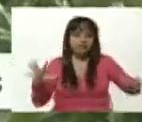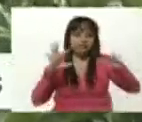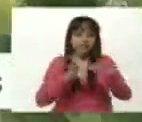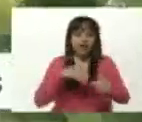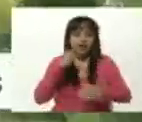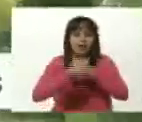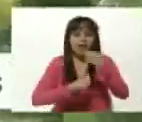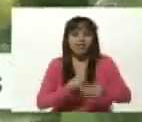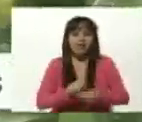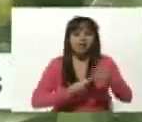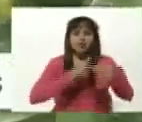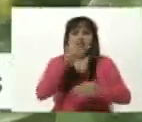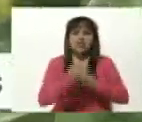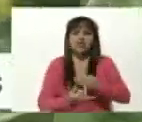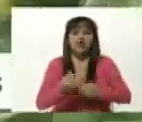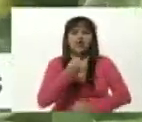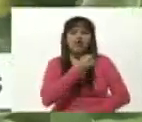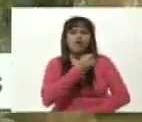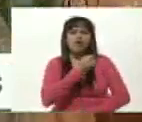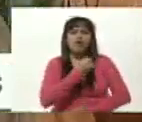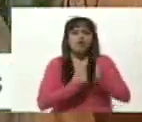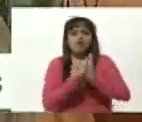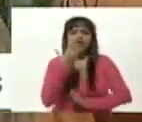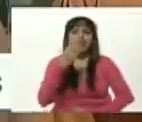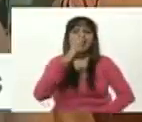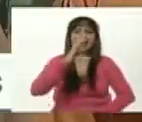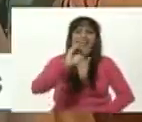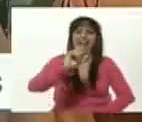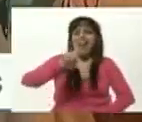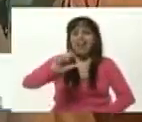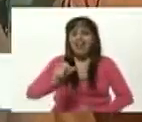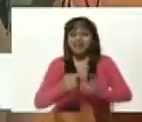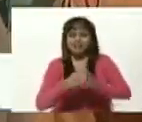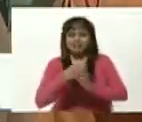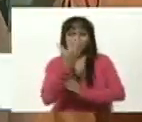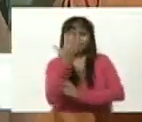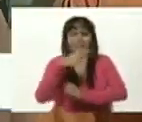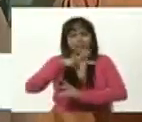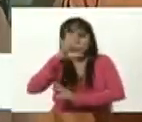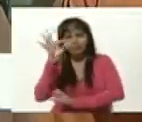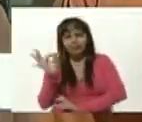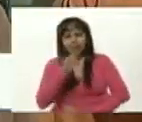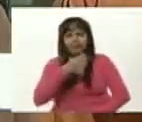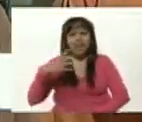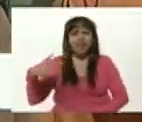importación. Bueno, presidente, aquí estamos dispuestos a trabajar y seguir trabajando por el país.